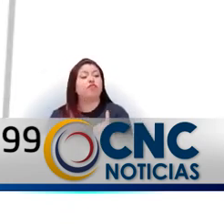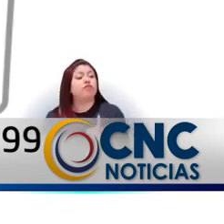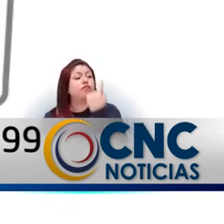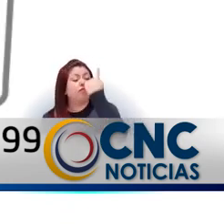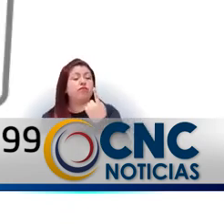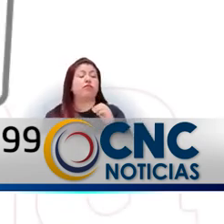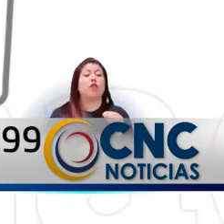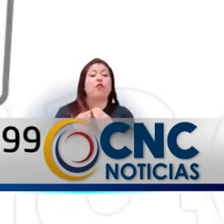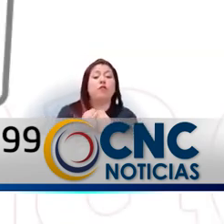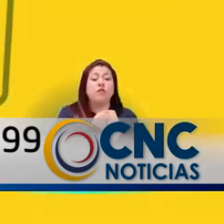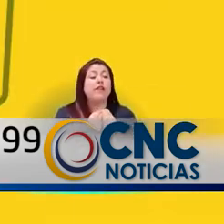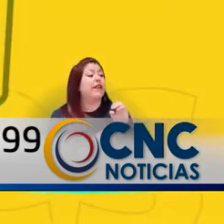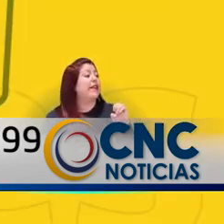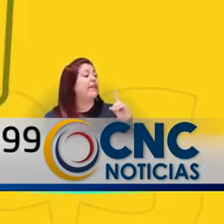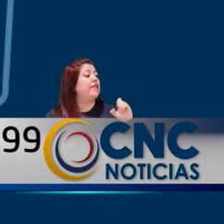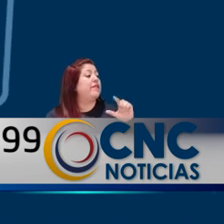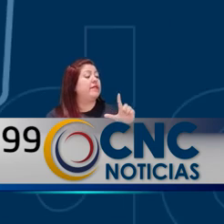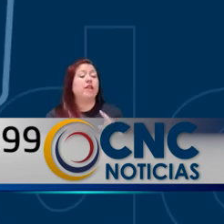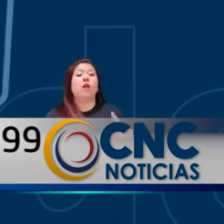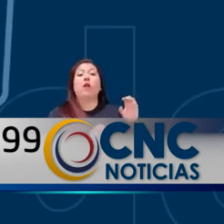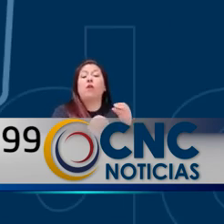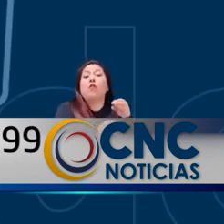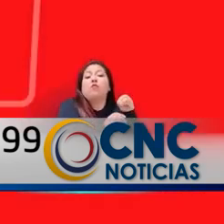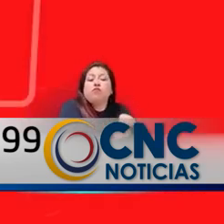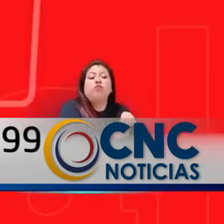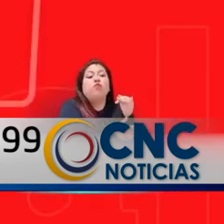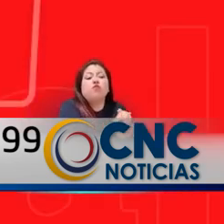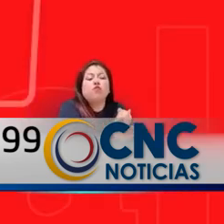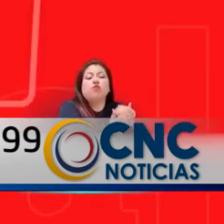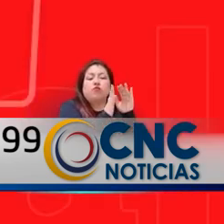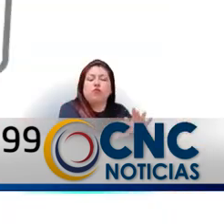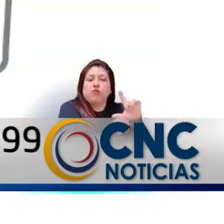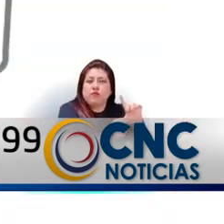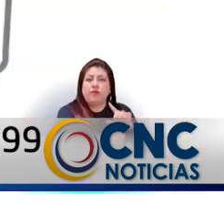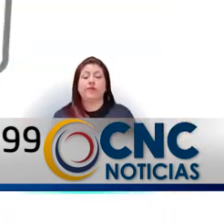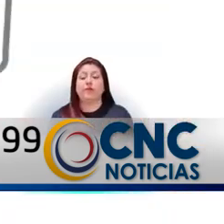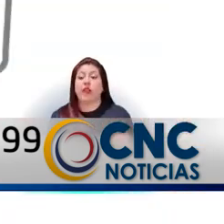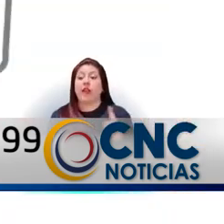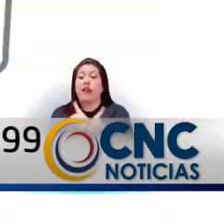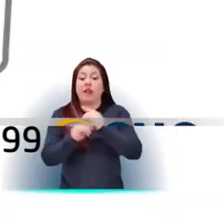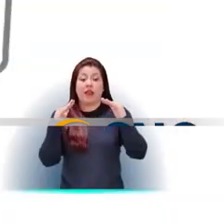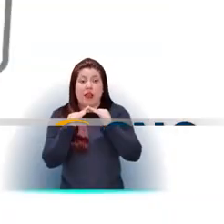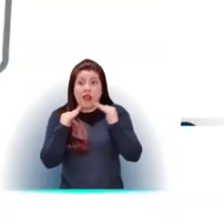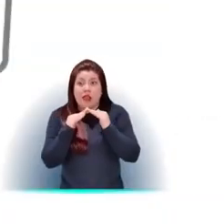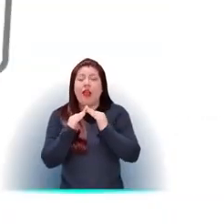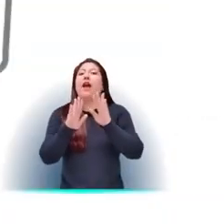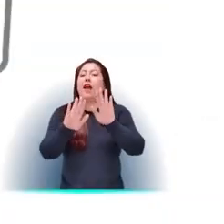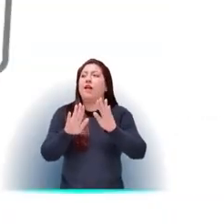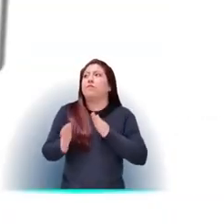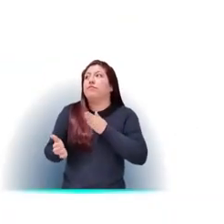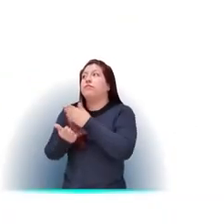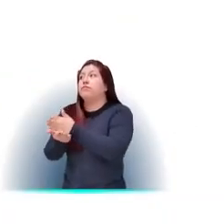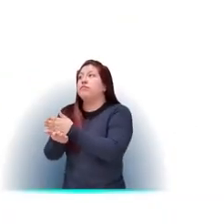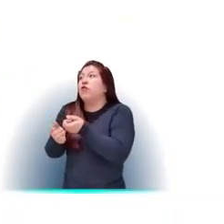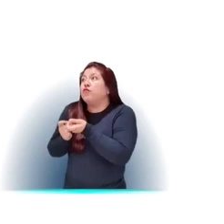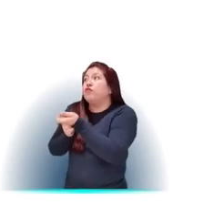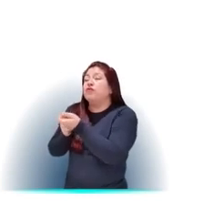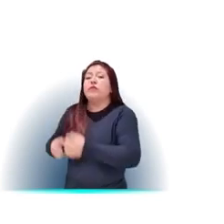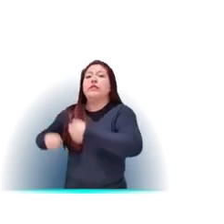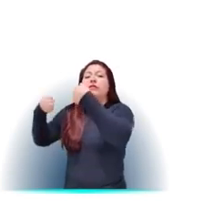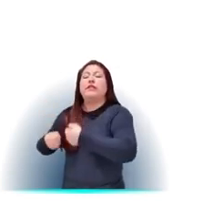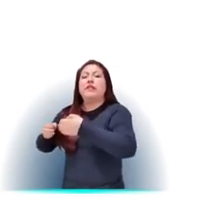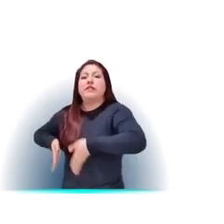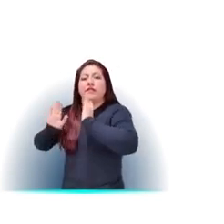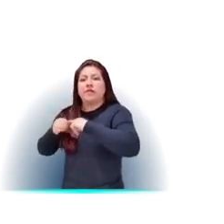en la página oficial de la registraduría es de recordar que únicamente deben inscribirse los ciudadanos que cambiaron su lugar